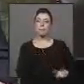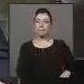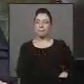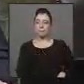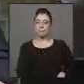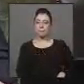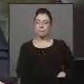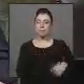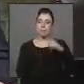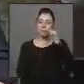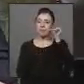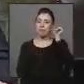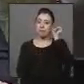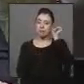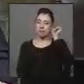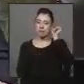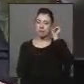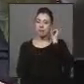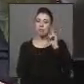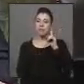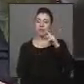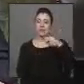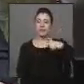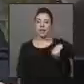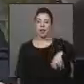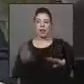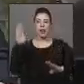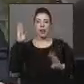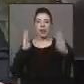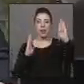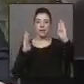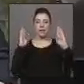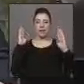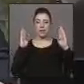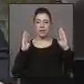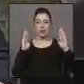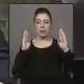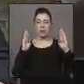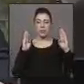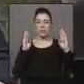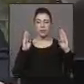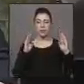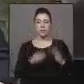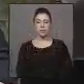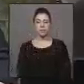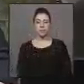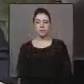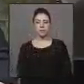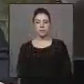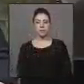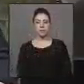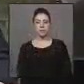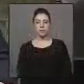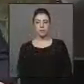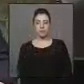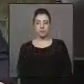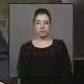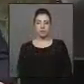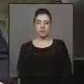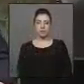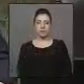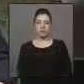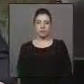y los parlamentarios que estamos levantando el brazo y la mesa ha tomado debida nota.